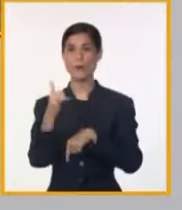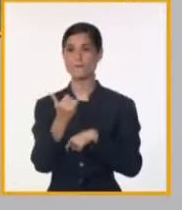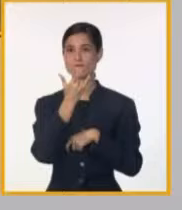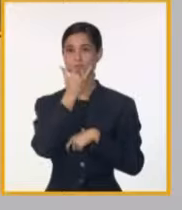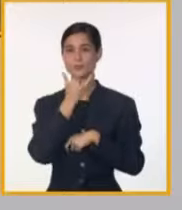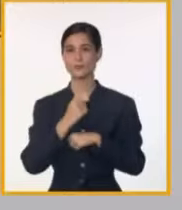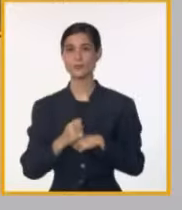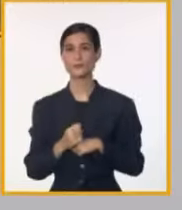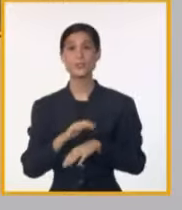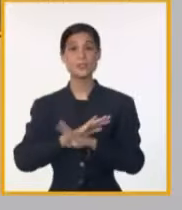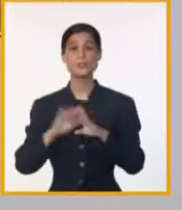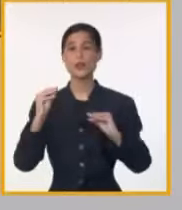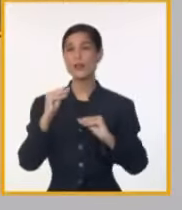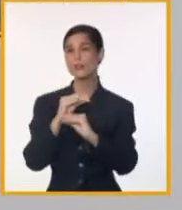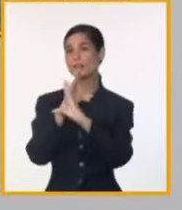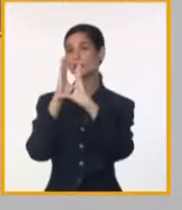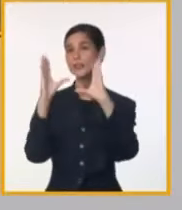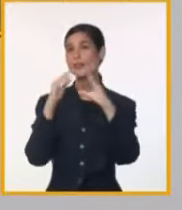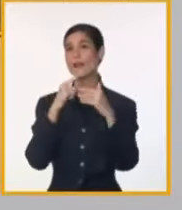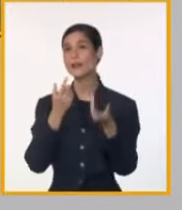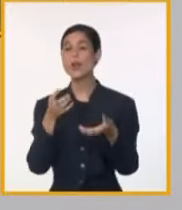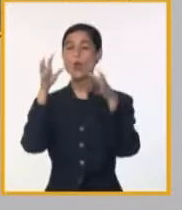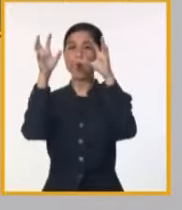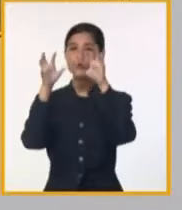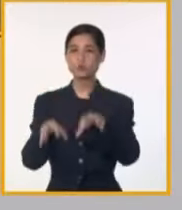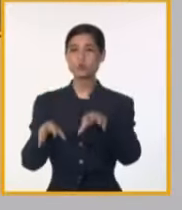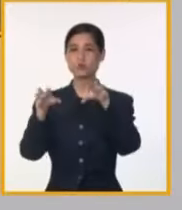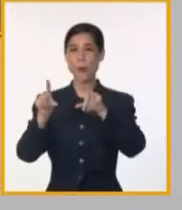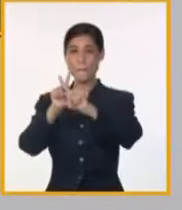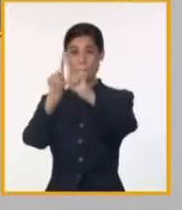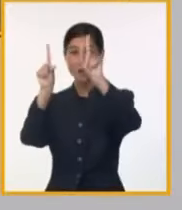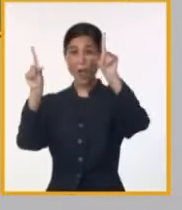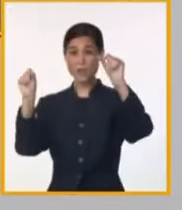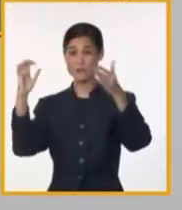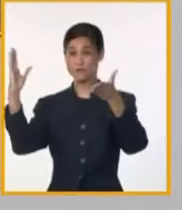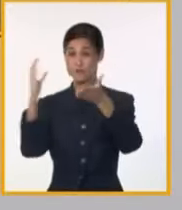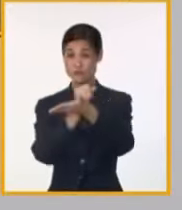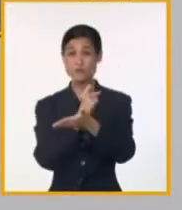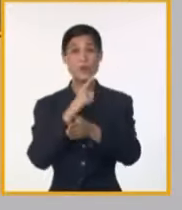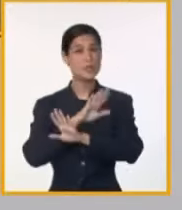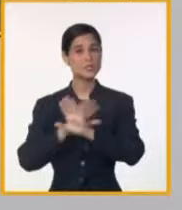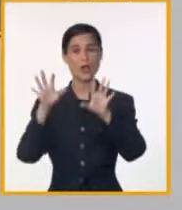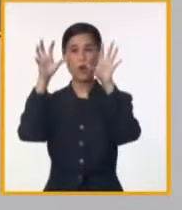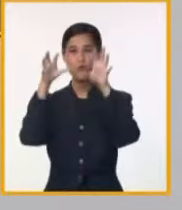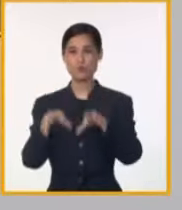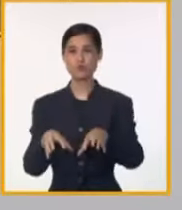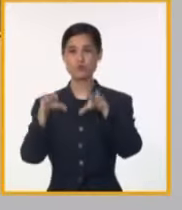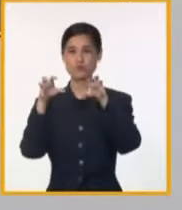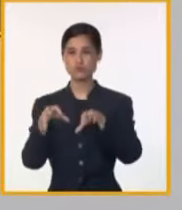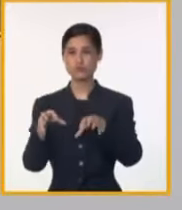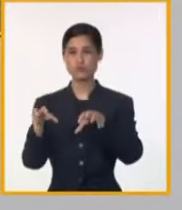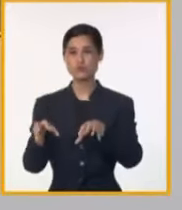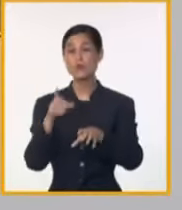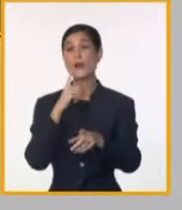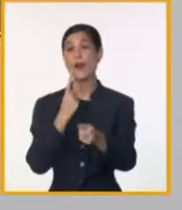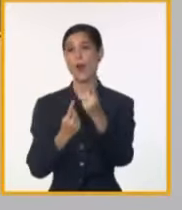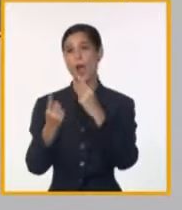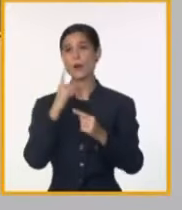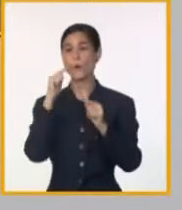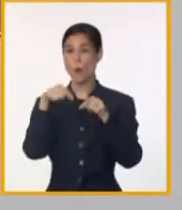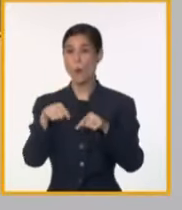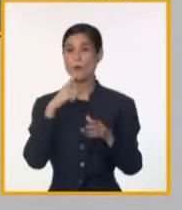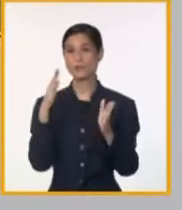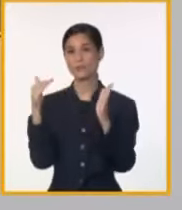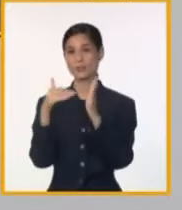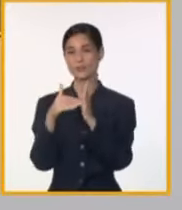hoy las condiciones serán favorables para las lluvias en todo el país principalmente en el interior y la costa Norte durante la tarde la